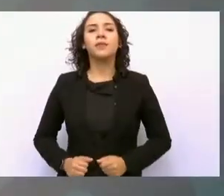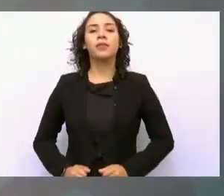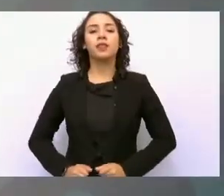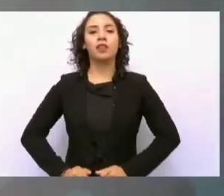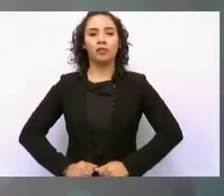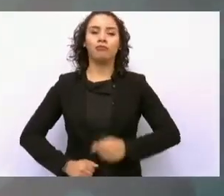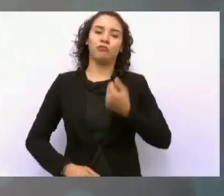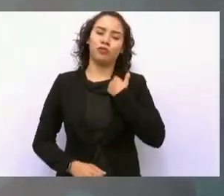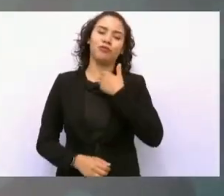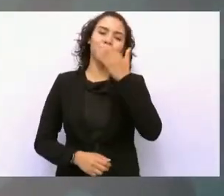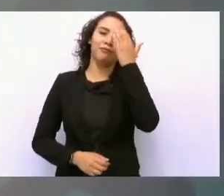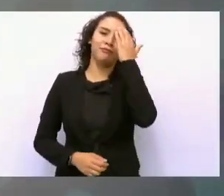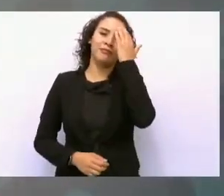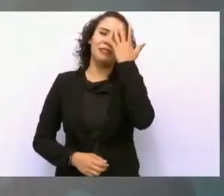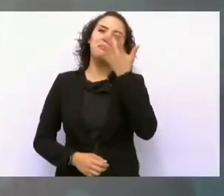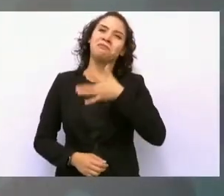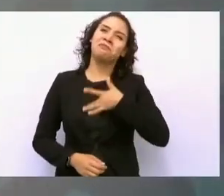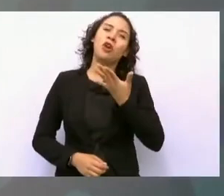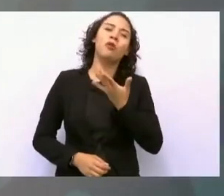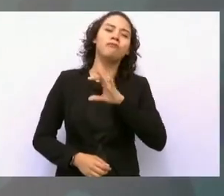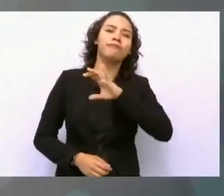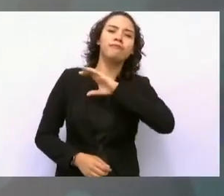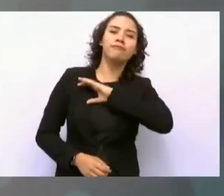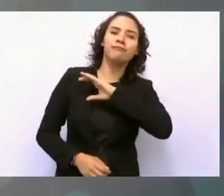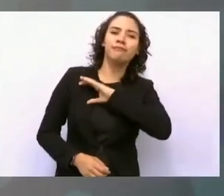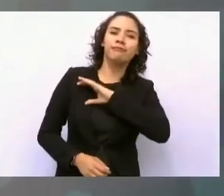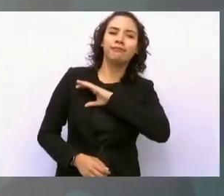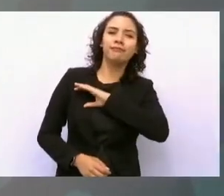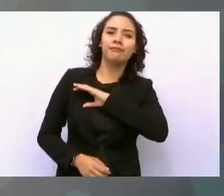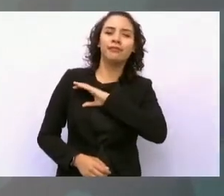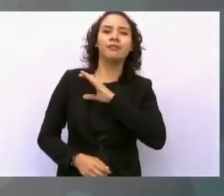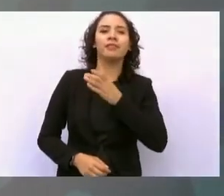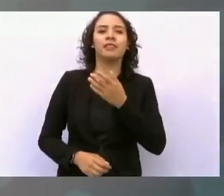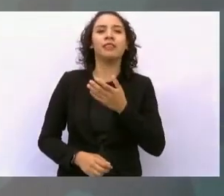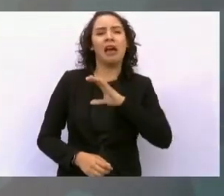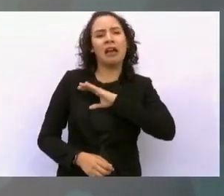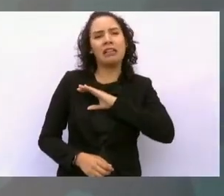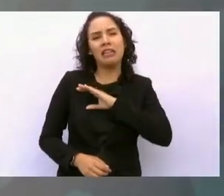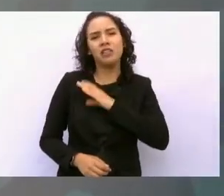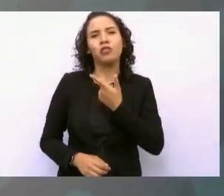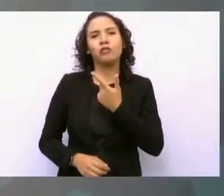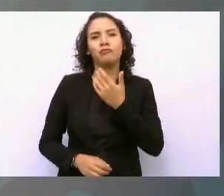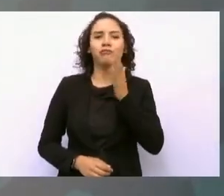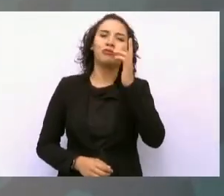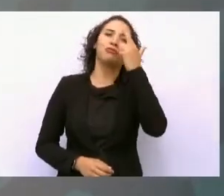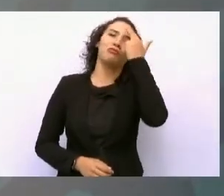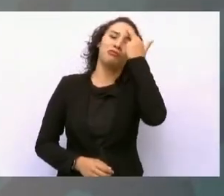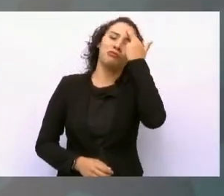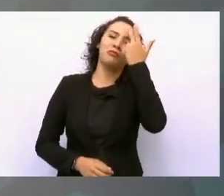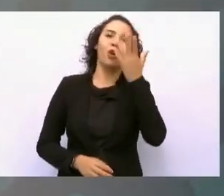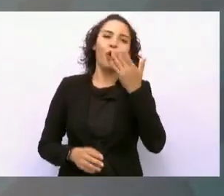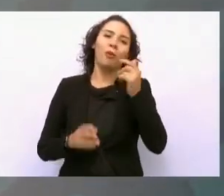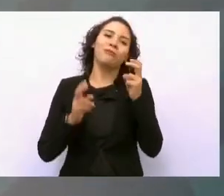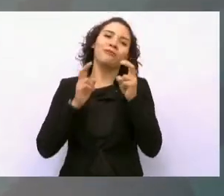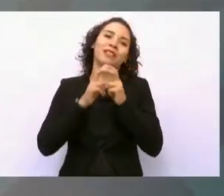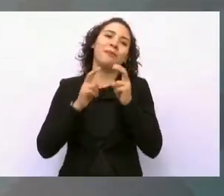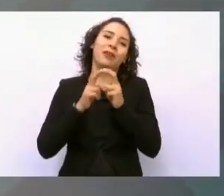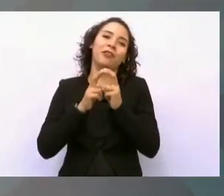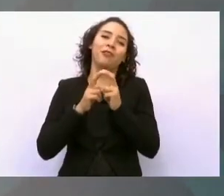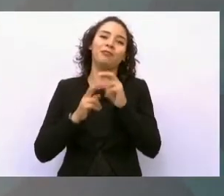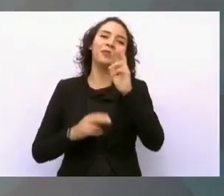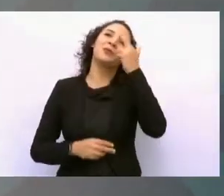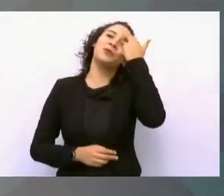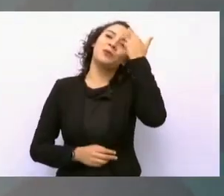le tengo un afecto, un cariño sincero a Tampico y